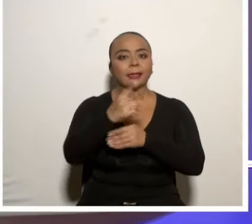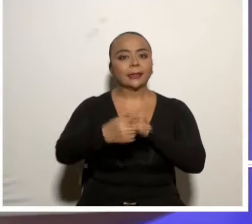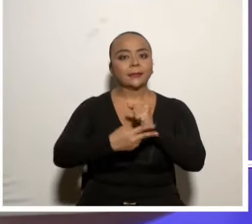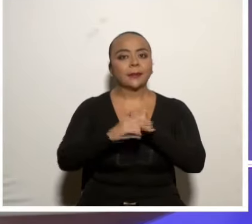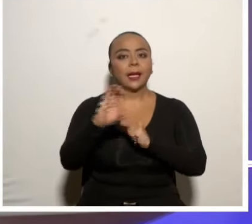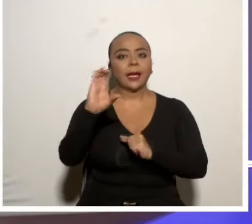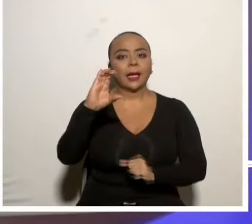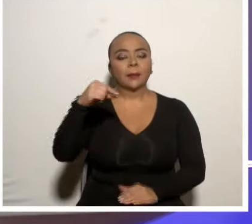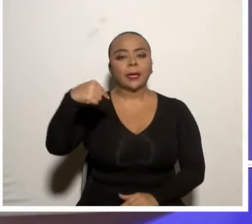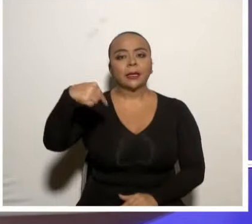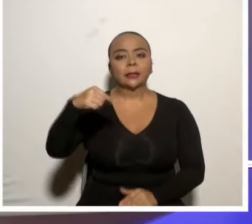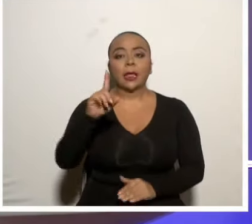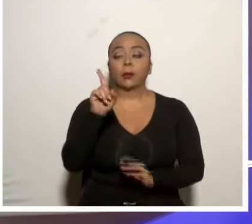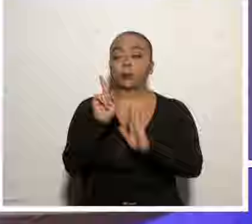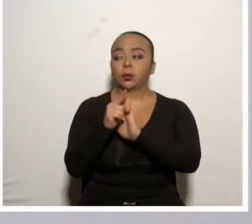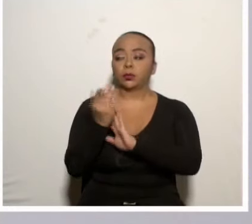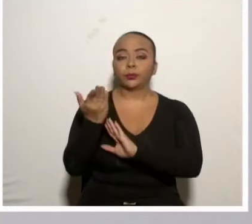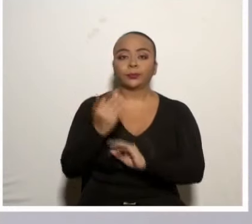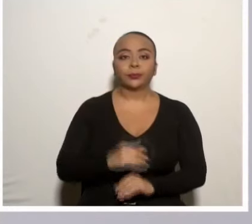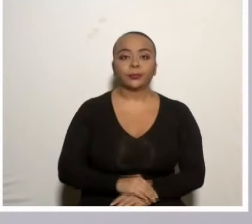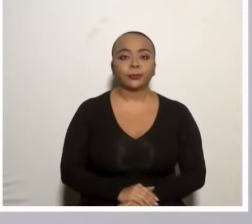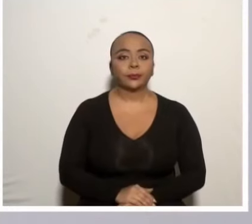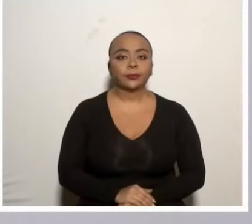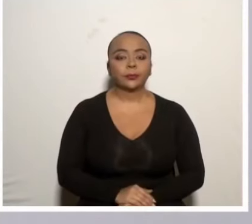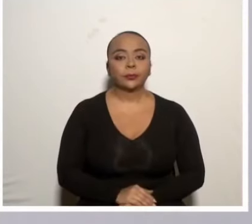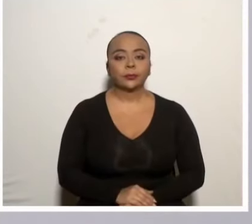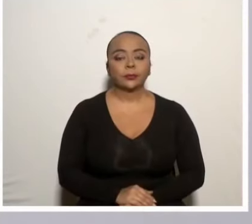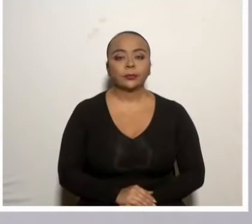doña Carmen Quesada con 1 minuto.